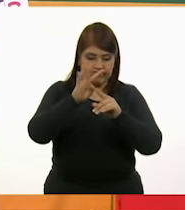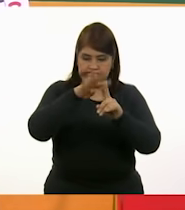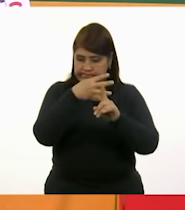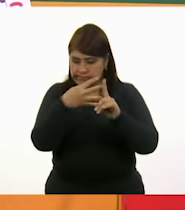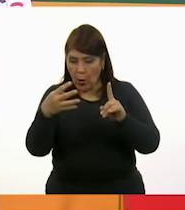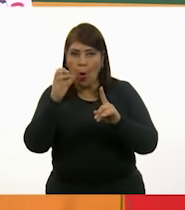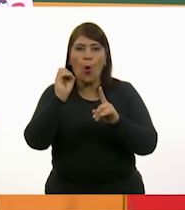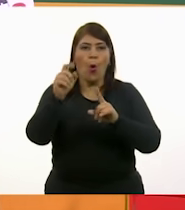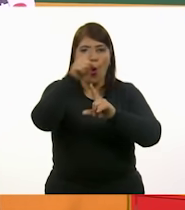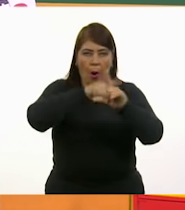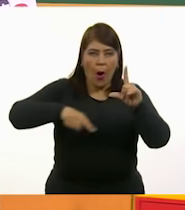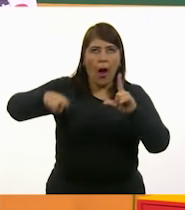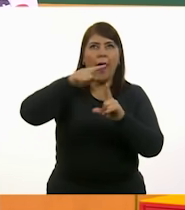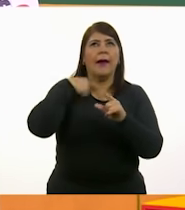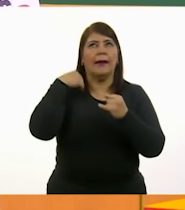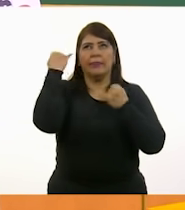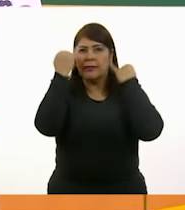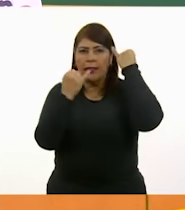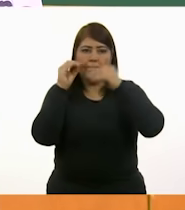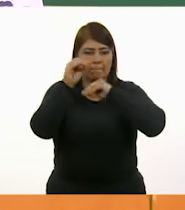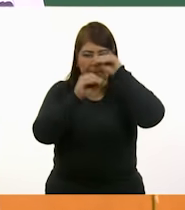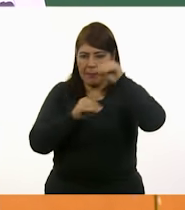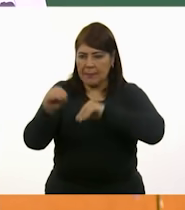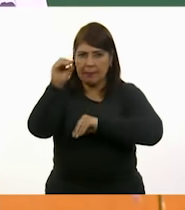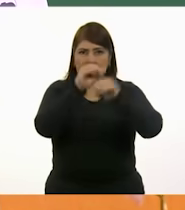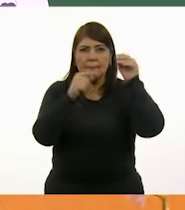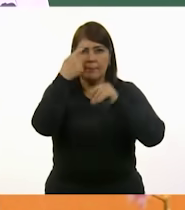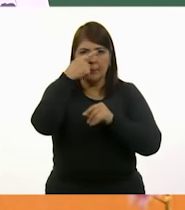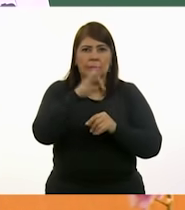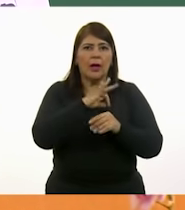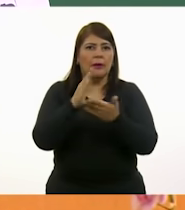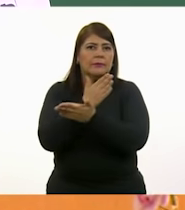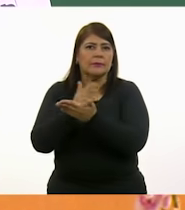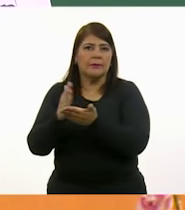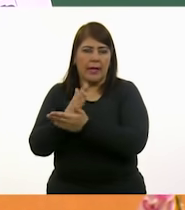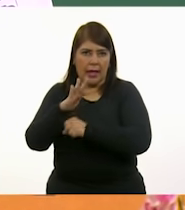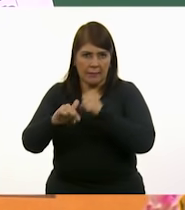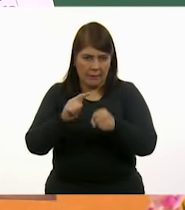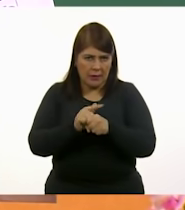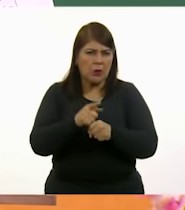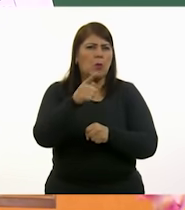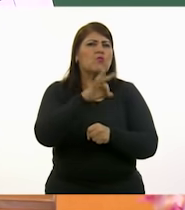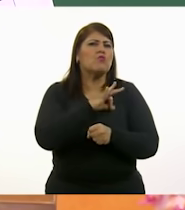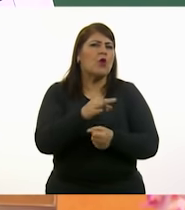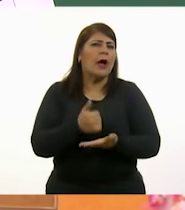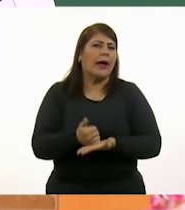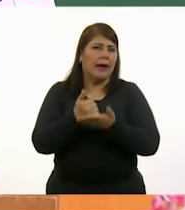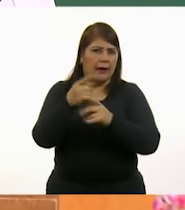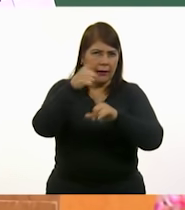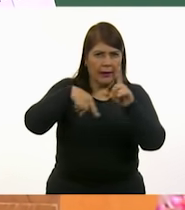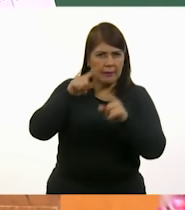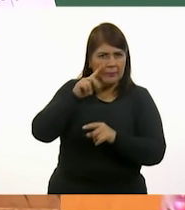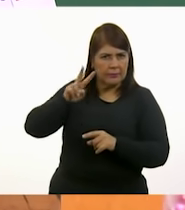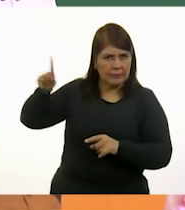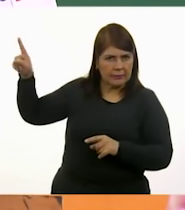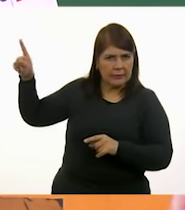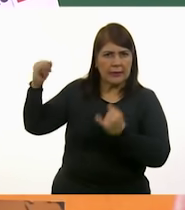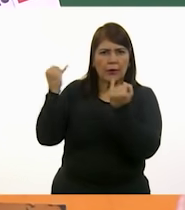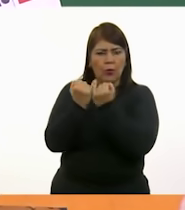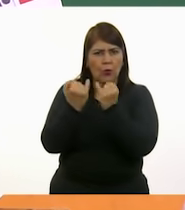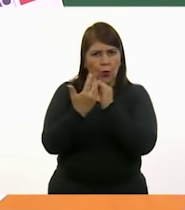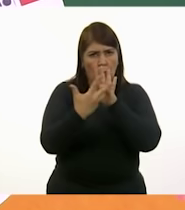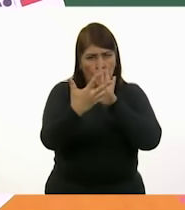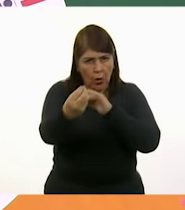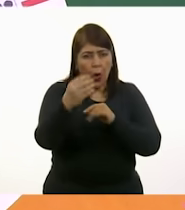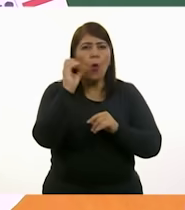haya salido de tu imaginación Te puedes apoyar como el que tenemos o como el que está en el libro del texto O mejor aún, puedes inventar tu